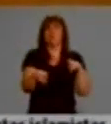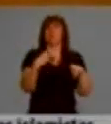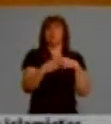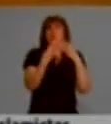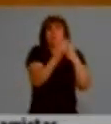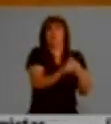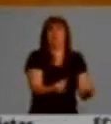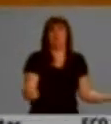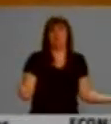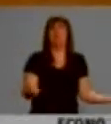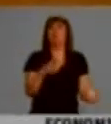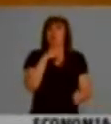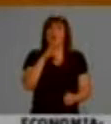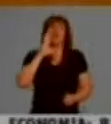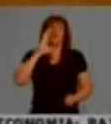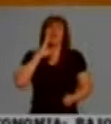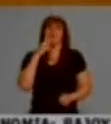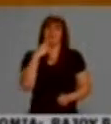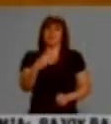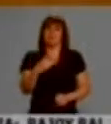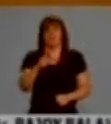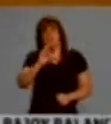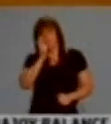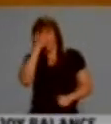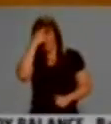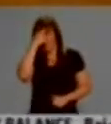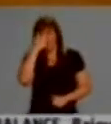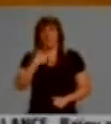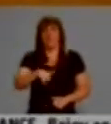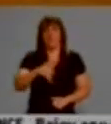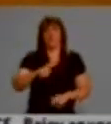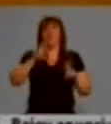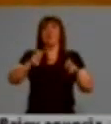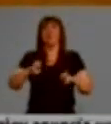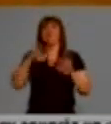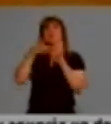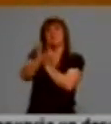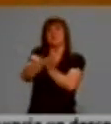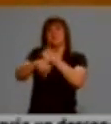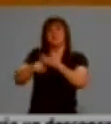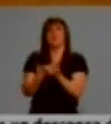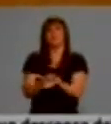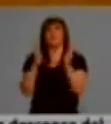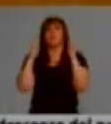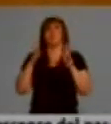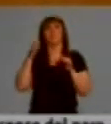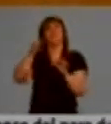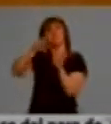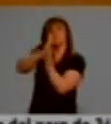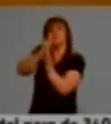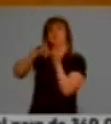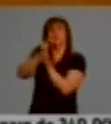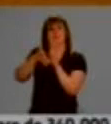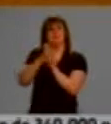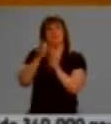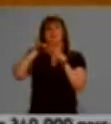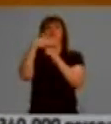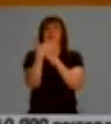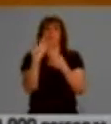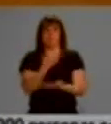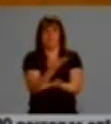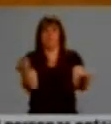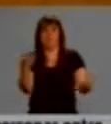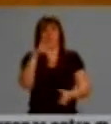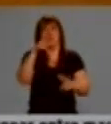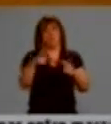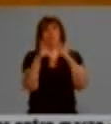de quienes tienen, como le dije, un laso concepto de lo que representa la democracia y la rendición de cuentas ante los ciudadanos.